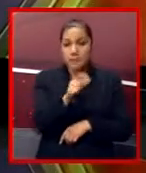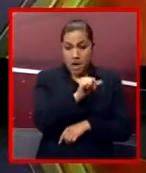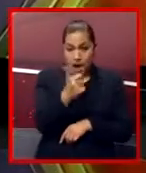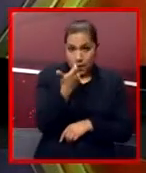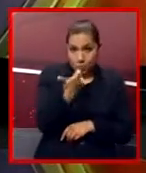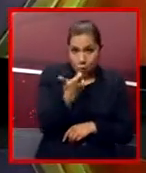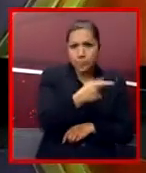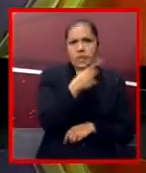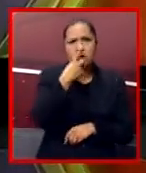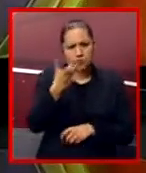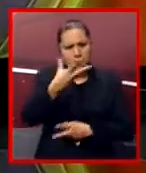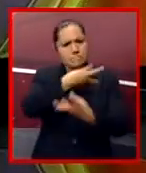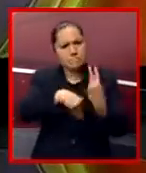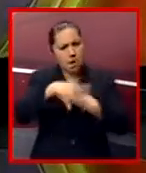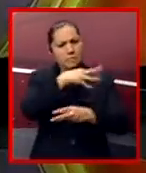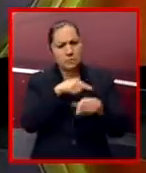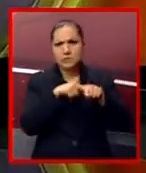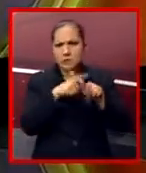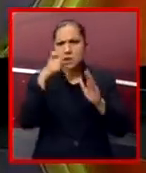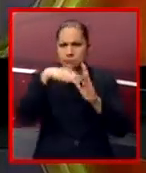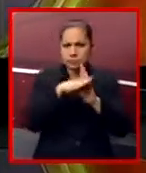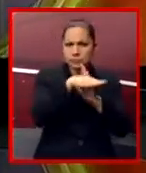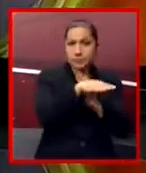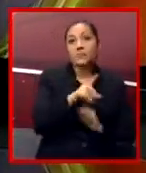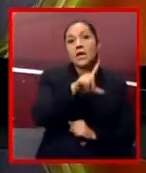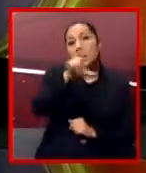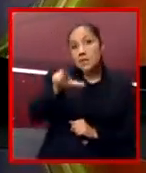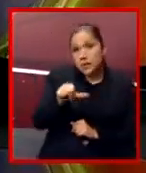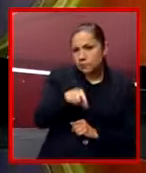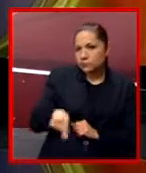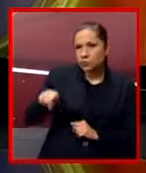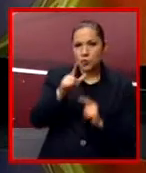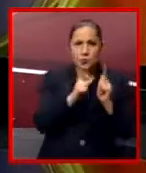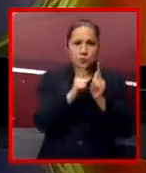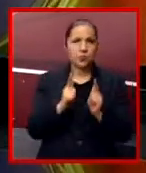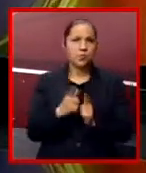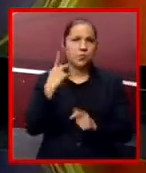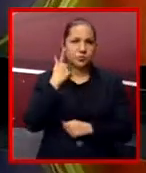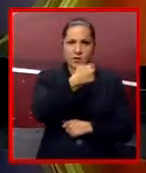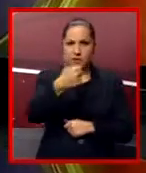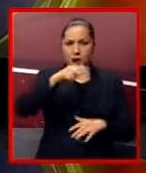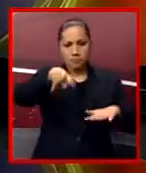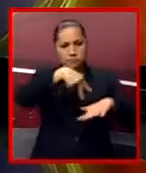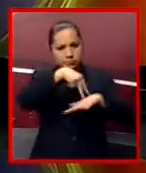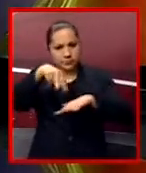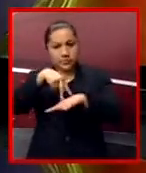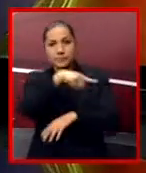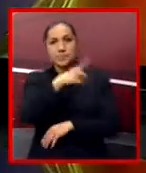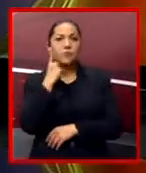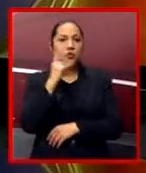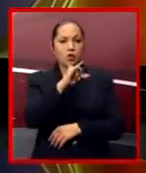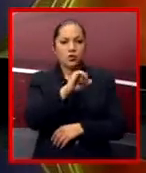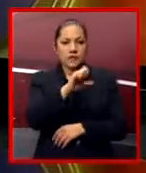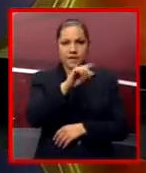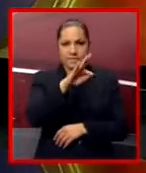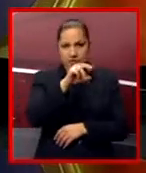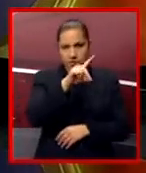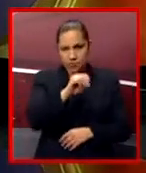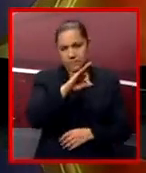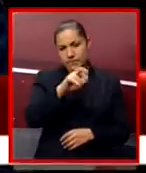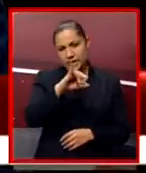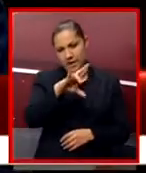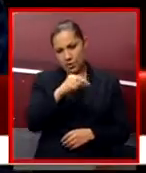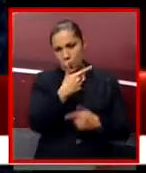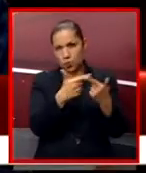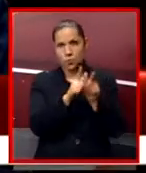estable. Posteriormente vinieron los posicionamientos de los grupos parlamentarios. El diputado José Alfredo Ferreiro del Partido Encuentro